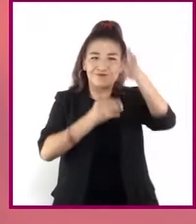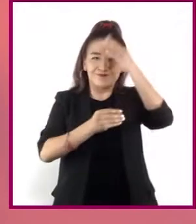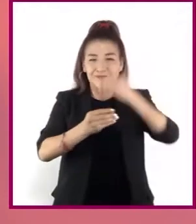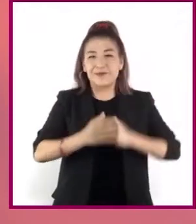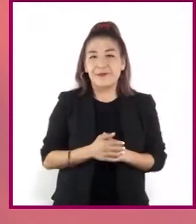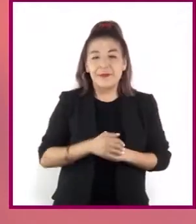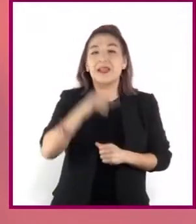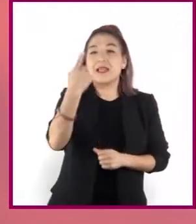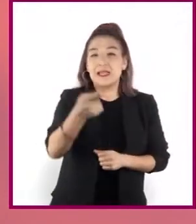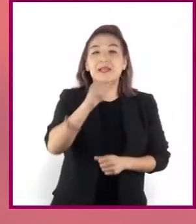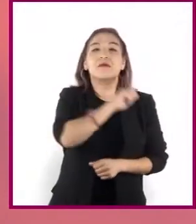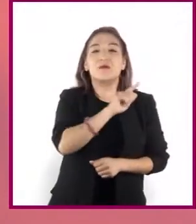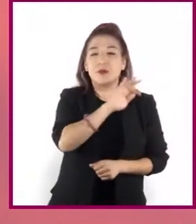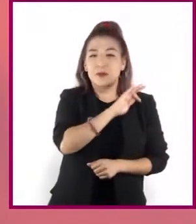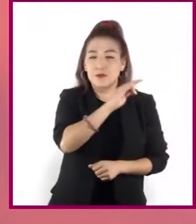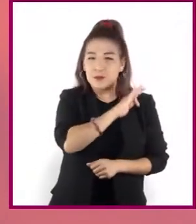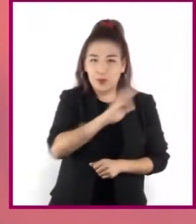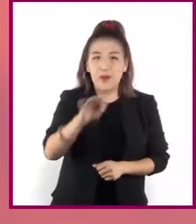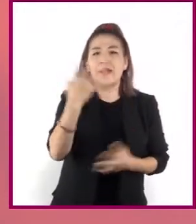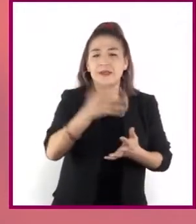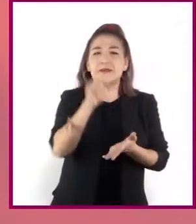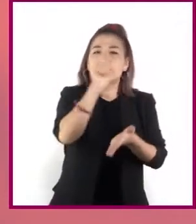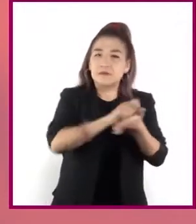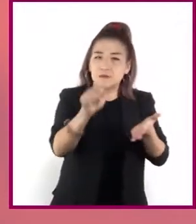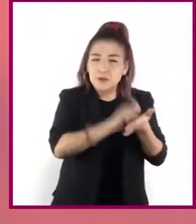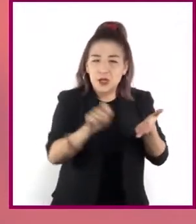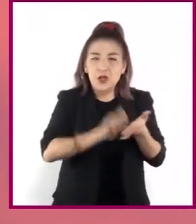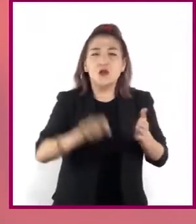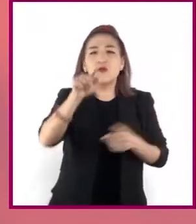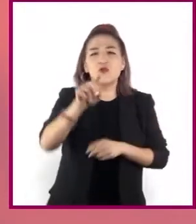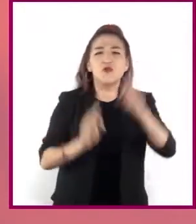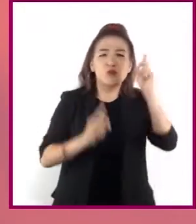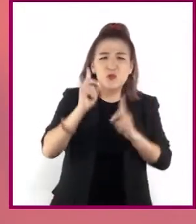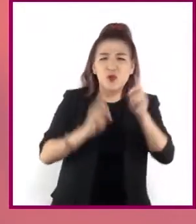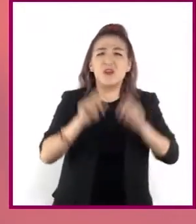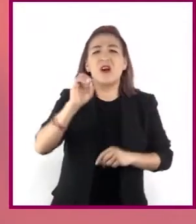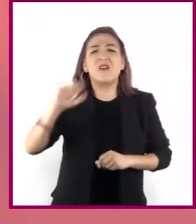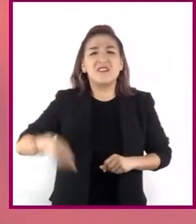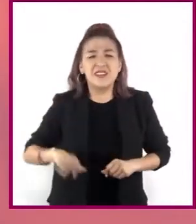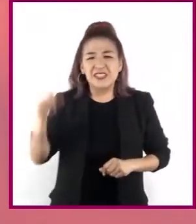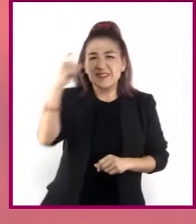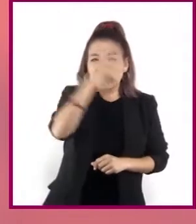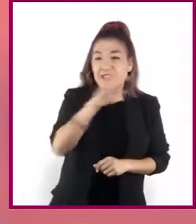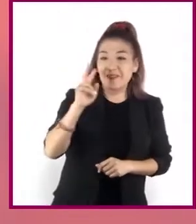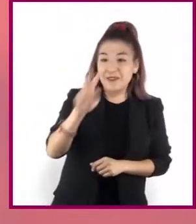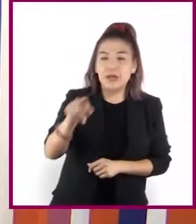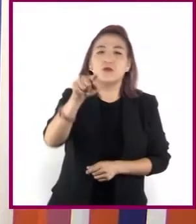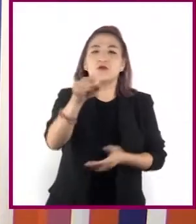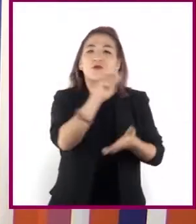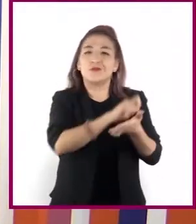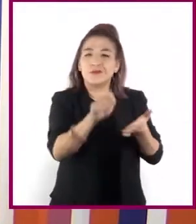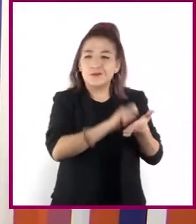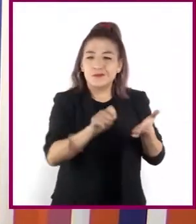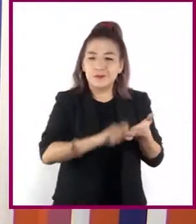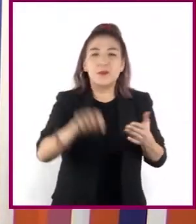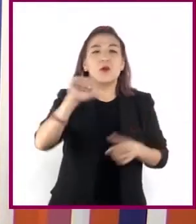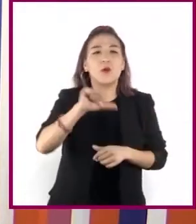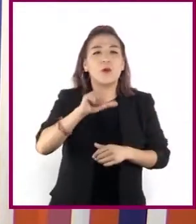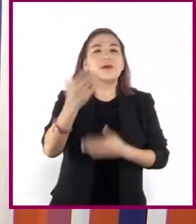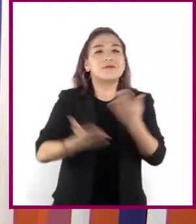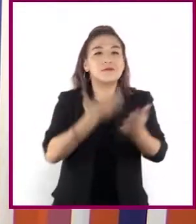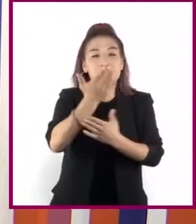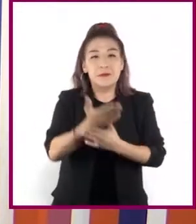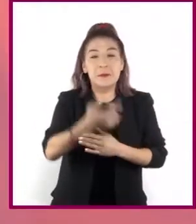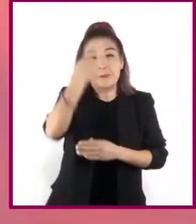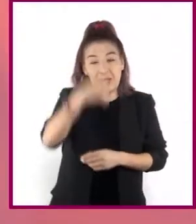así que les recomiendo llevar un registro de las dudas, inquietudes o dificultades que surjan al resolver los planteamientos, pues